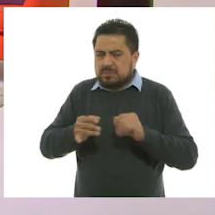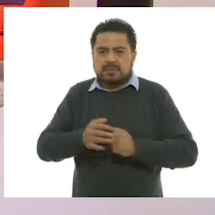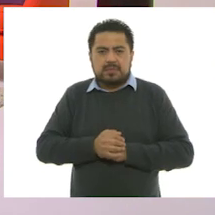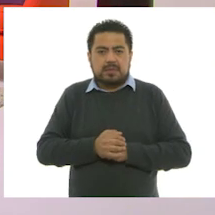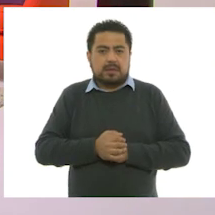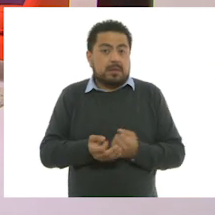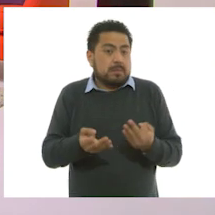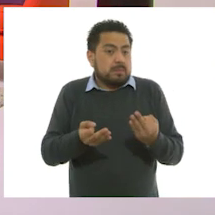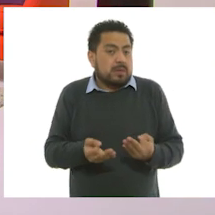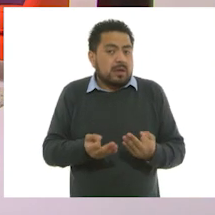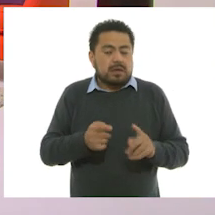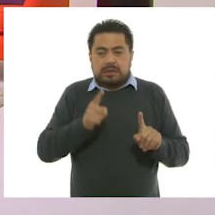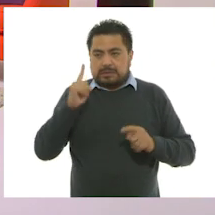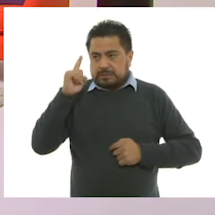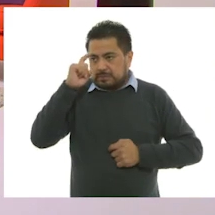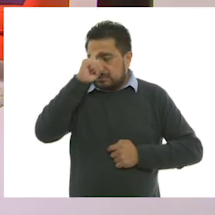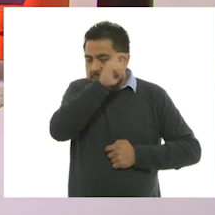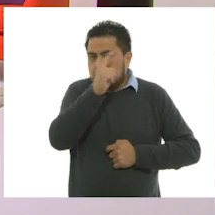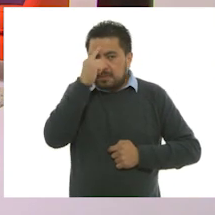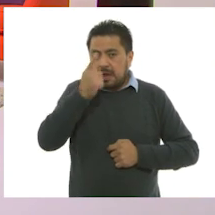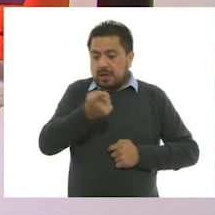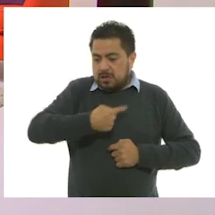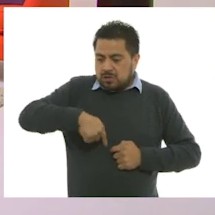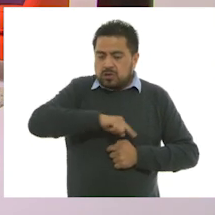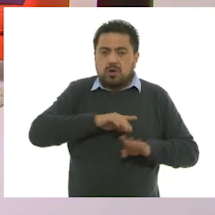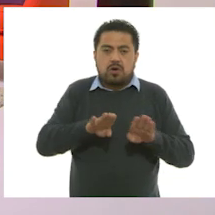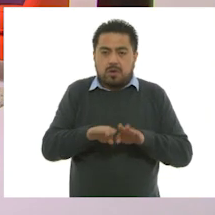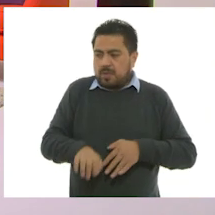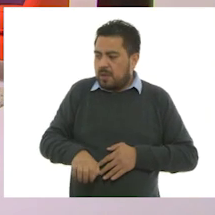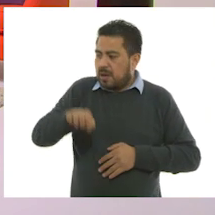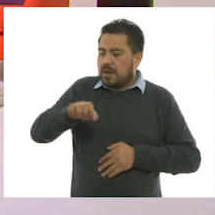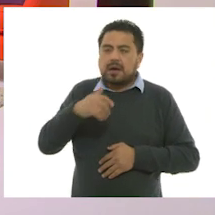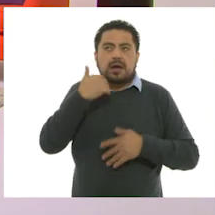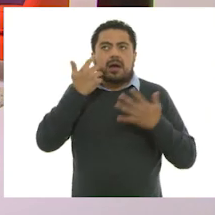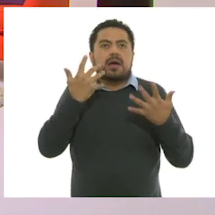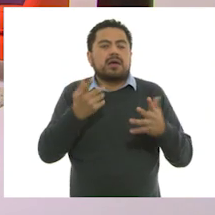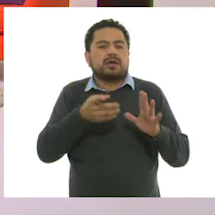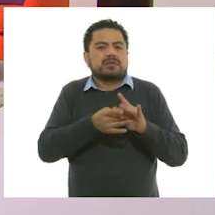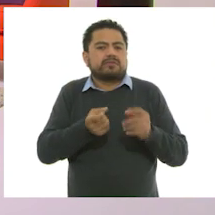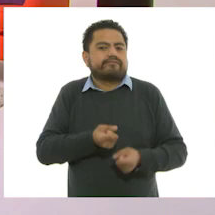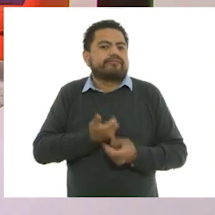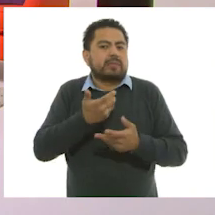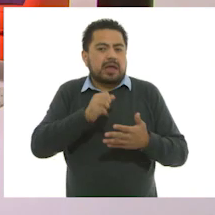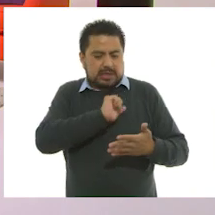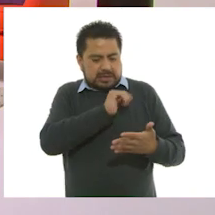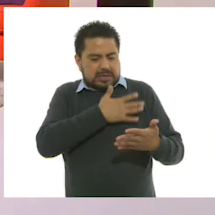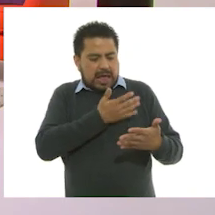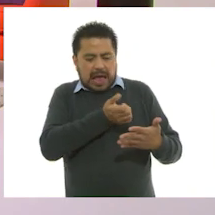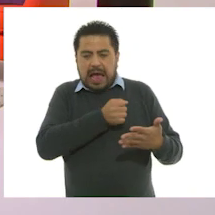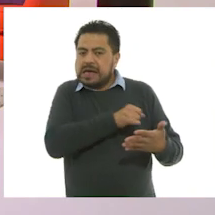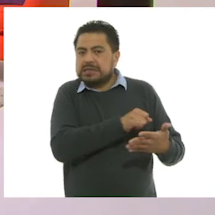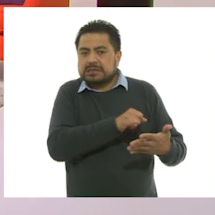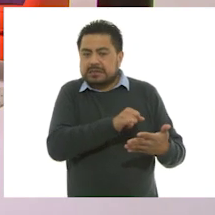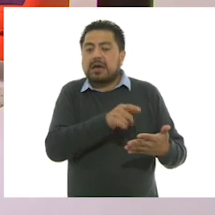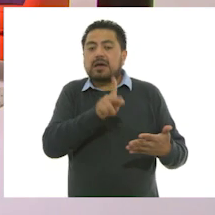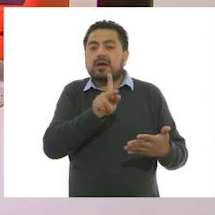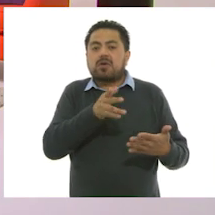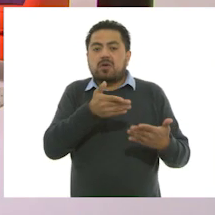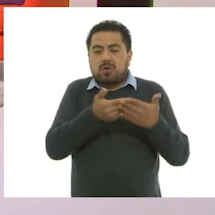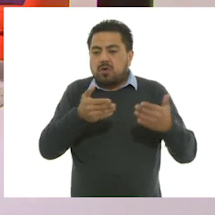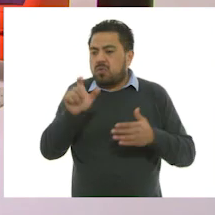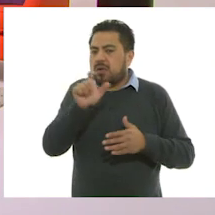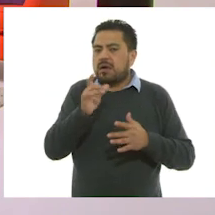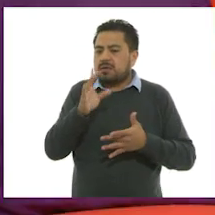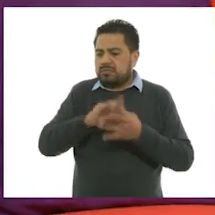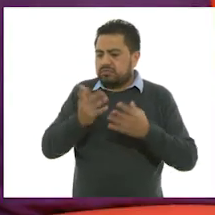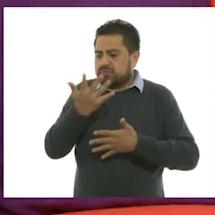En realidad es una dificultad para nosotros como adultos porque queremos decir lo que está en español tal cual. Entonces, al momento de